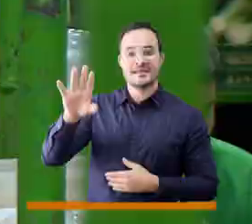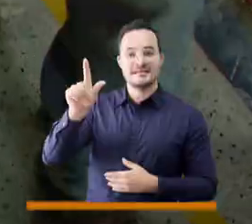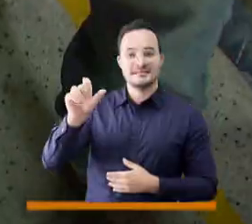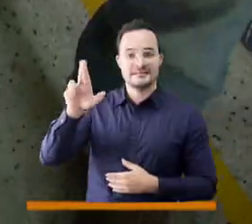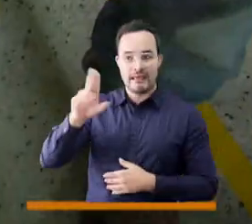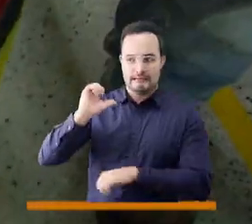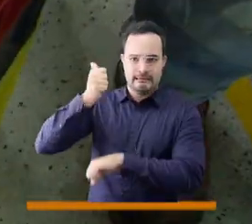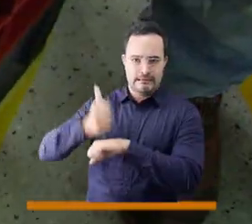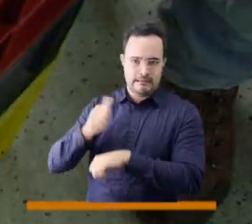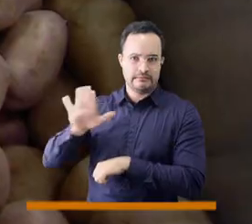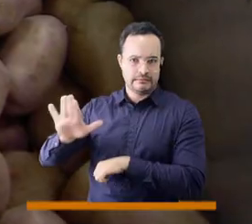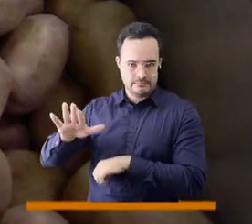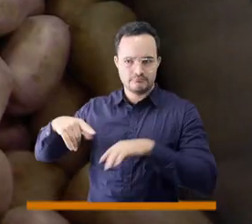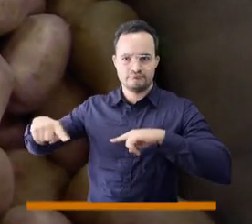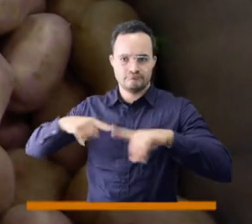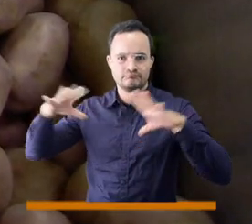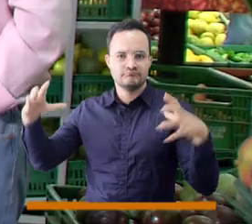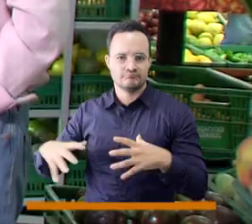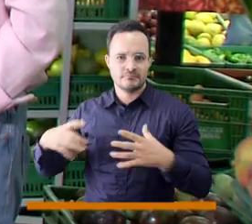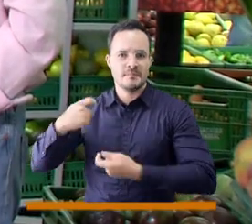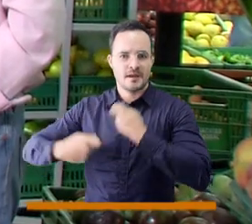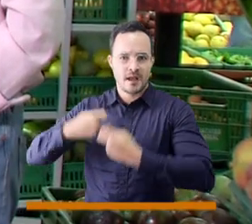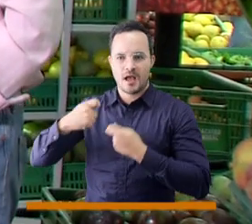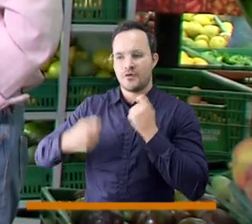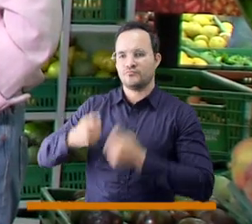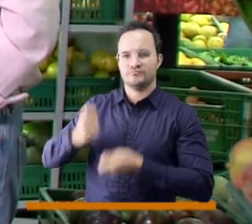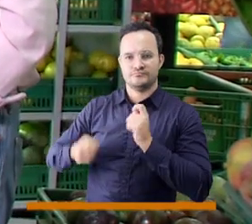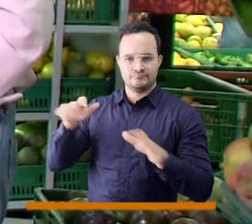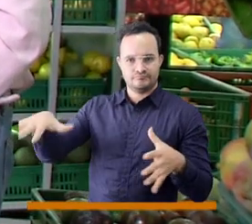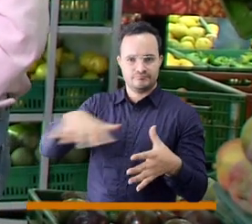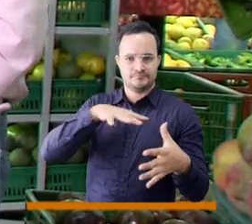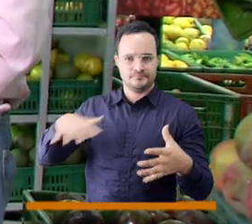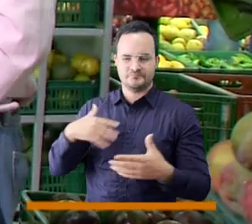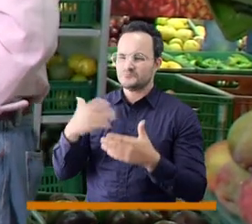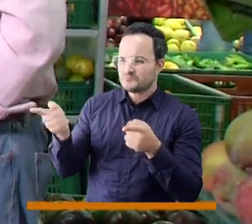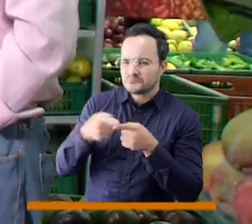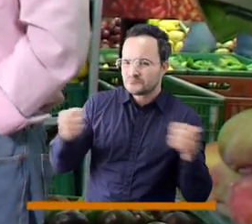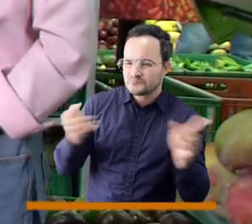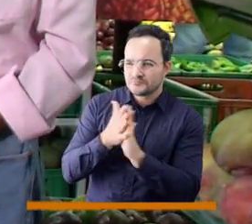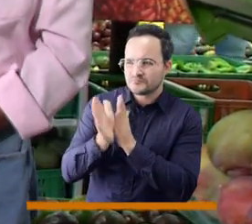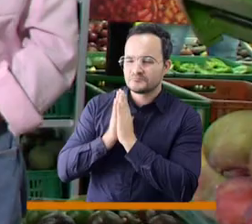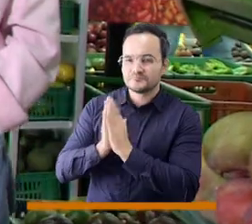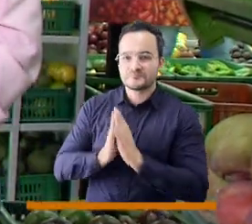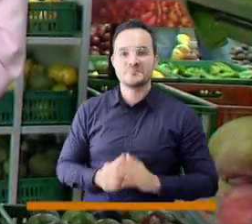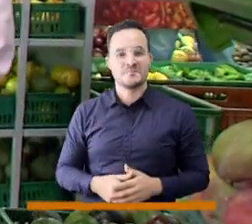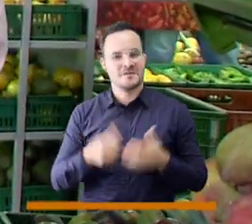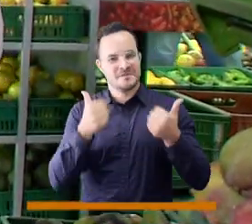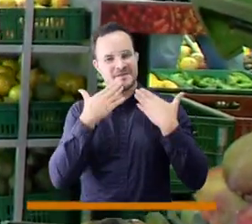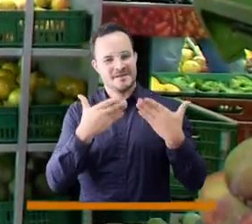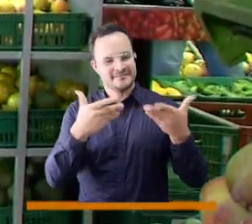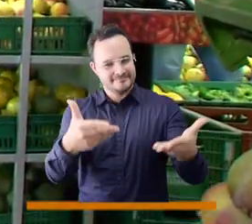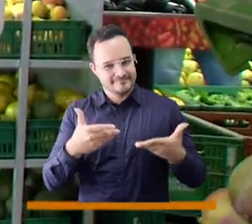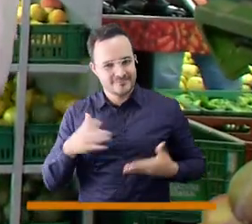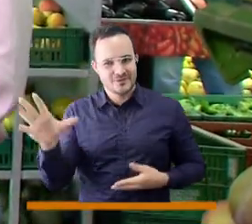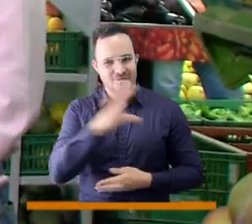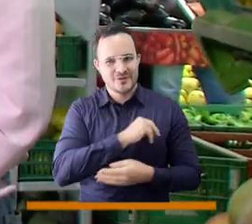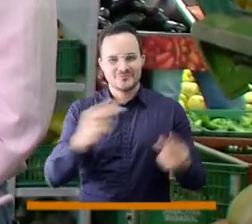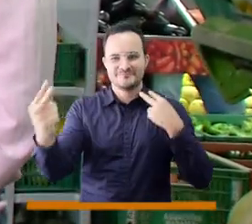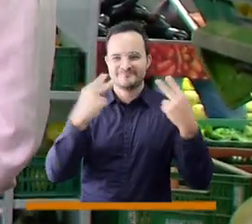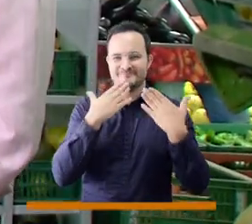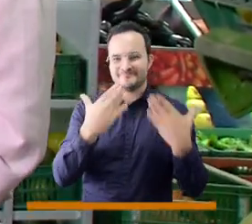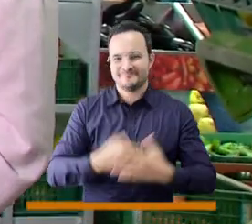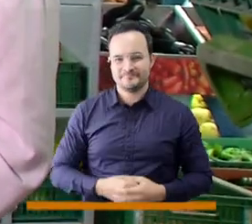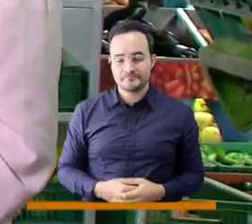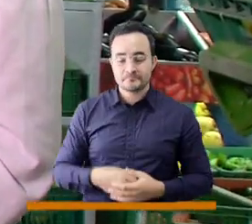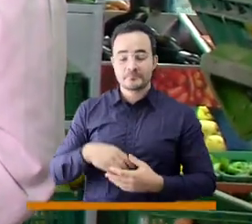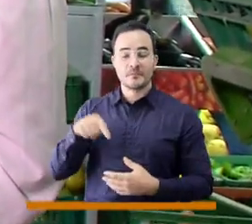plaza. Bienvenido, César, y cuéntenos de qué se trata eso. Mafe, muy buenos días, buenas tardes ya, bienvenidos a todos. La Plaza de la América